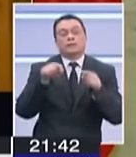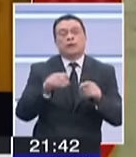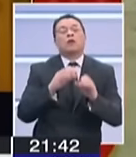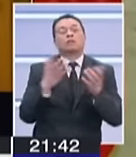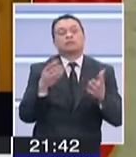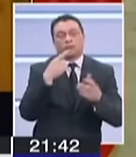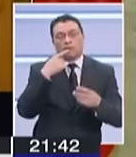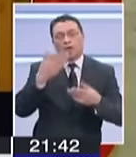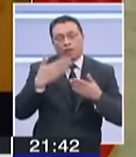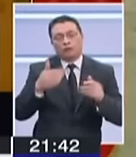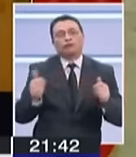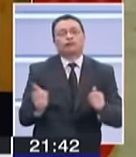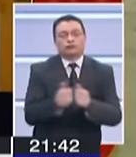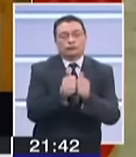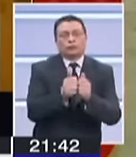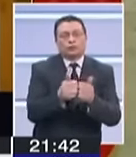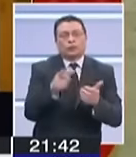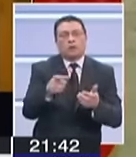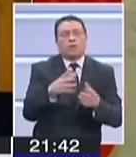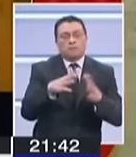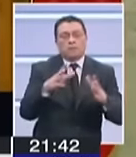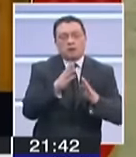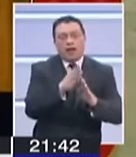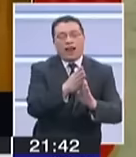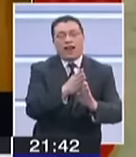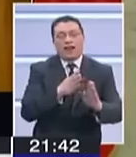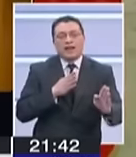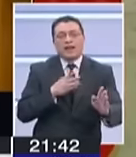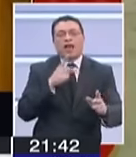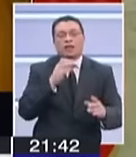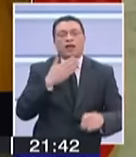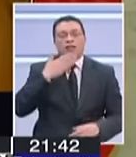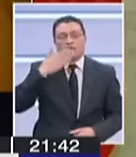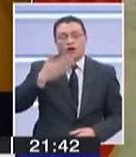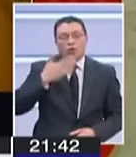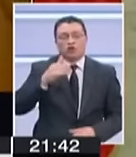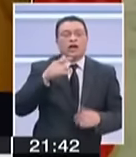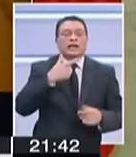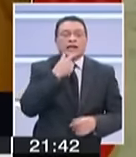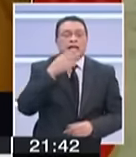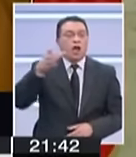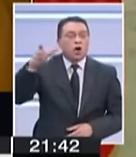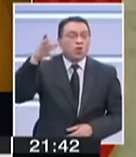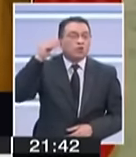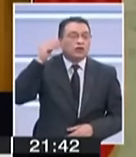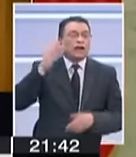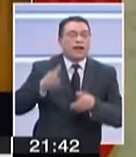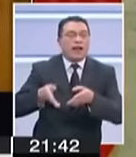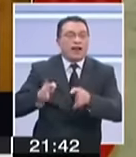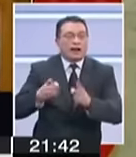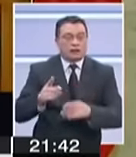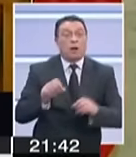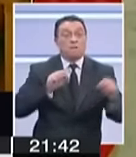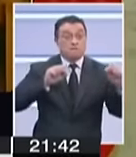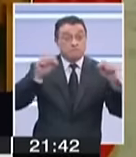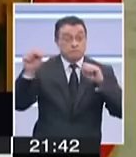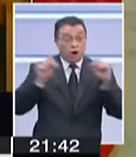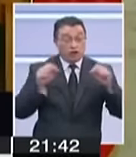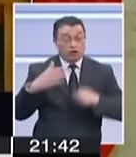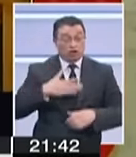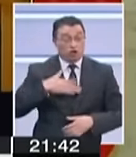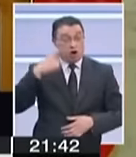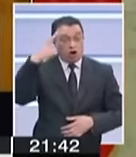creo que van bastante en la línea de ese discurso que la gente quiere escuchar en la calle. Yo creo que un político, sobre